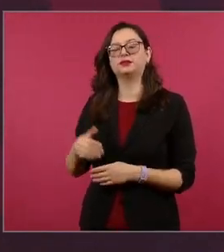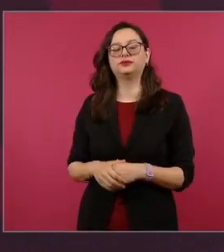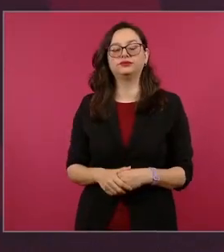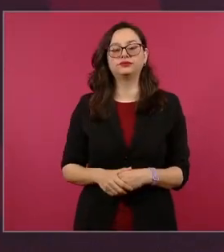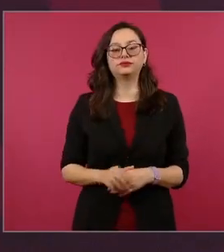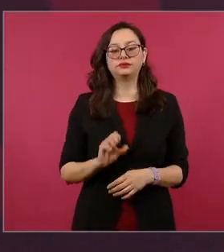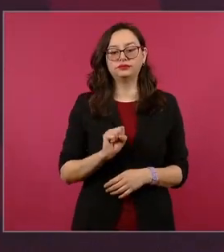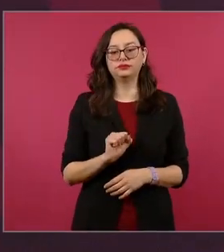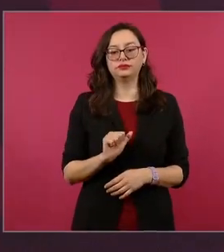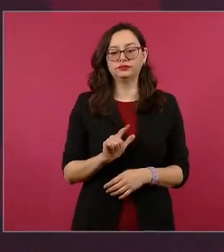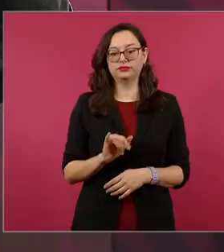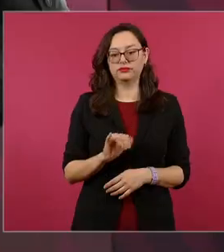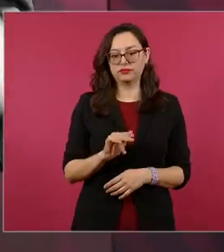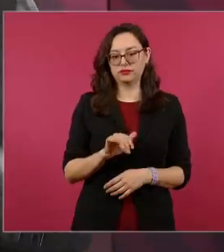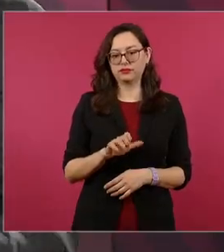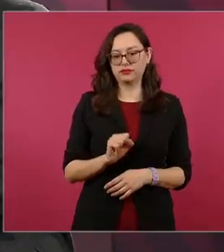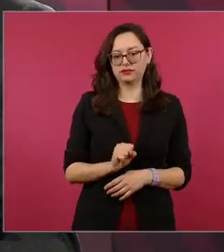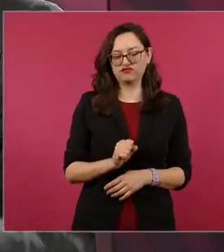era para